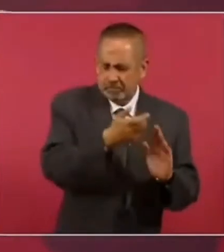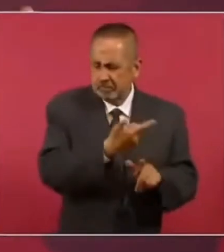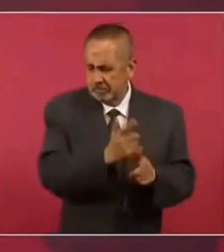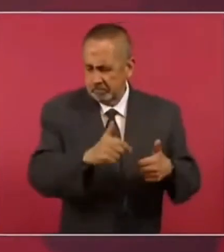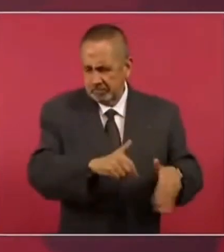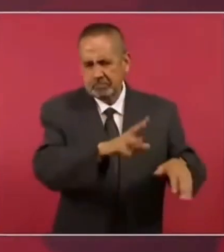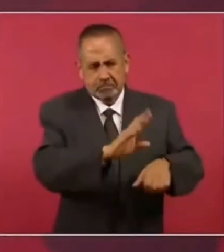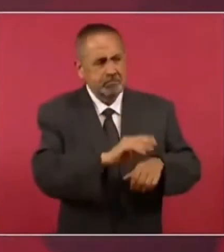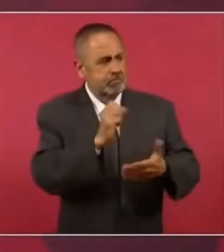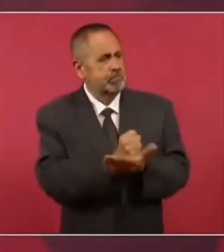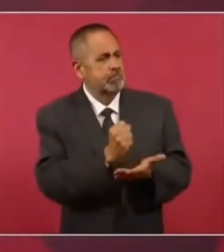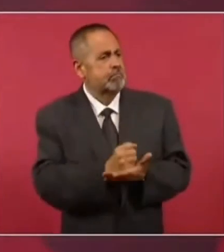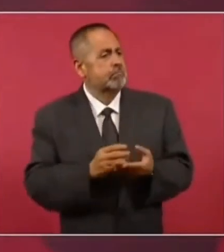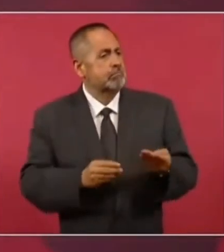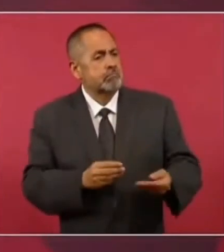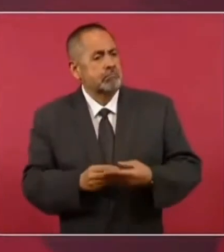Increíble